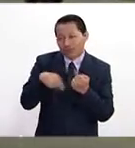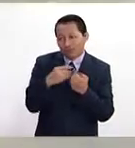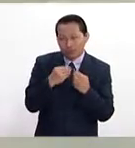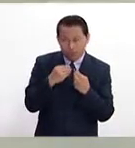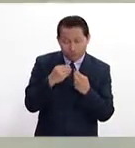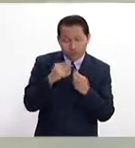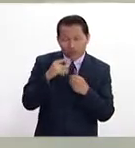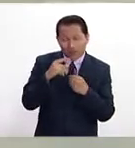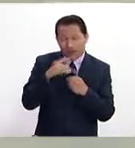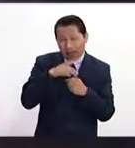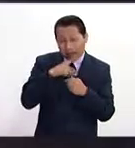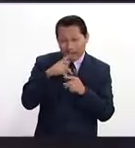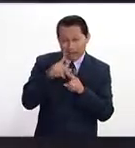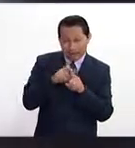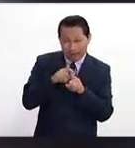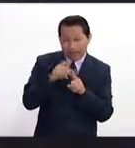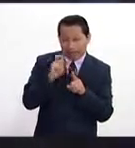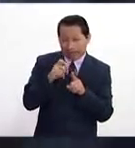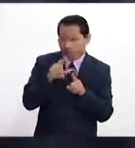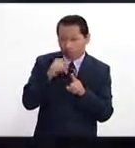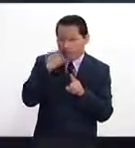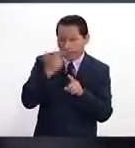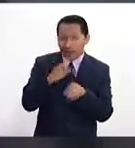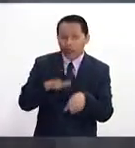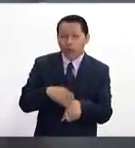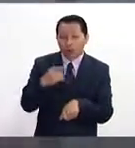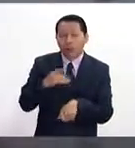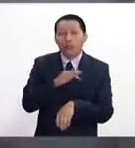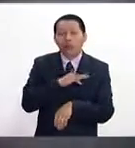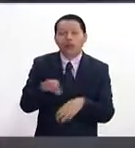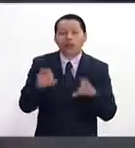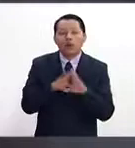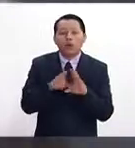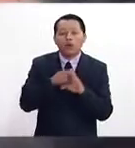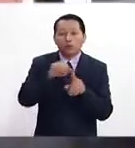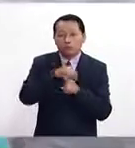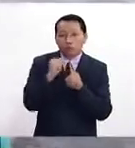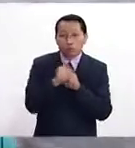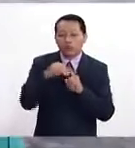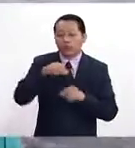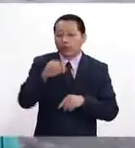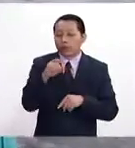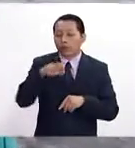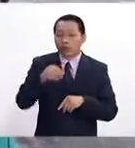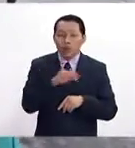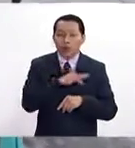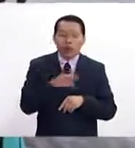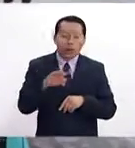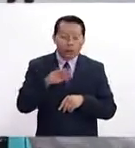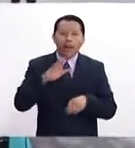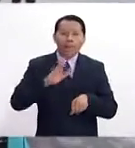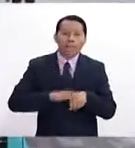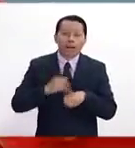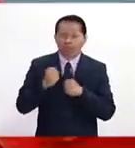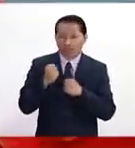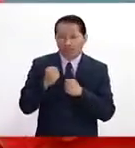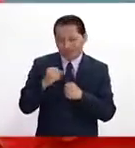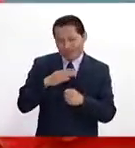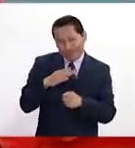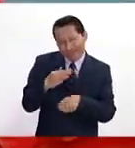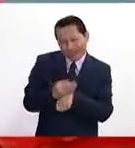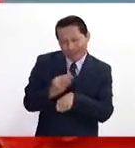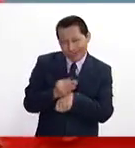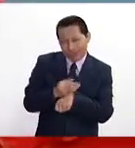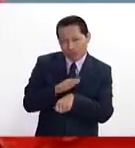muchos de los críticos, la razón por la cual no se quiere, es que podría crear una situación en la cual Maduro pueda obtener aún más poderes de los que ya